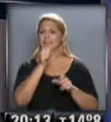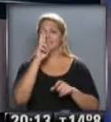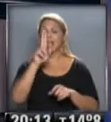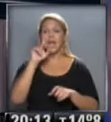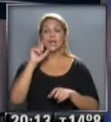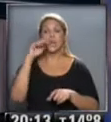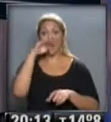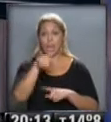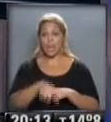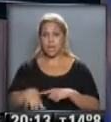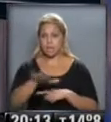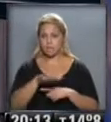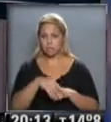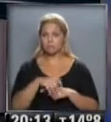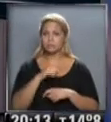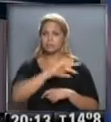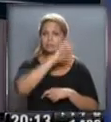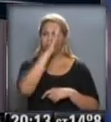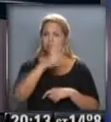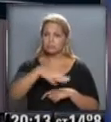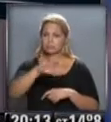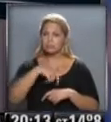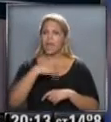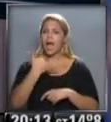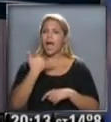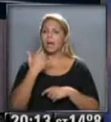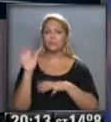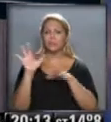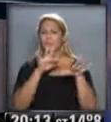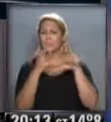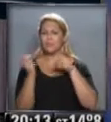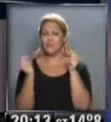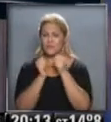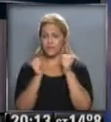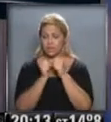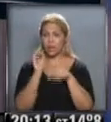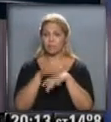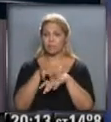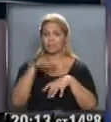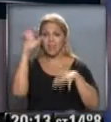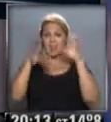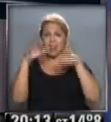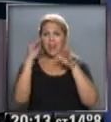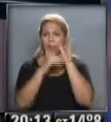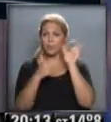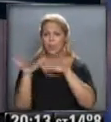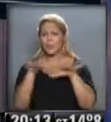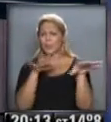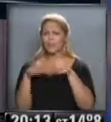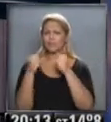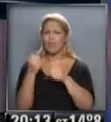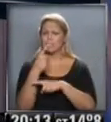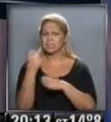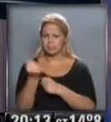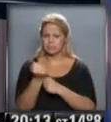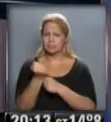Allí en la alta cordillera está ingresando aire muy frío y está provocando nevadas en forma intermitente y viento muy fuerte